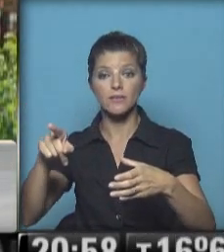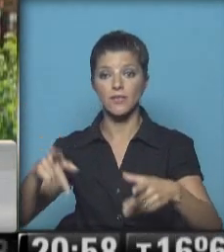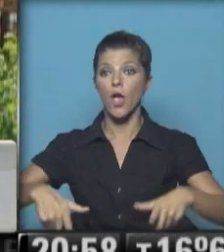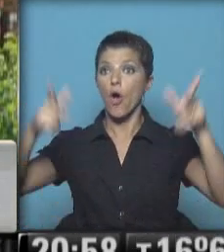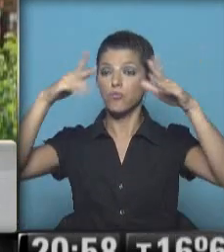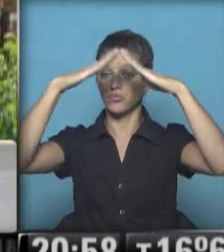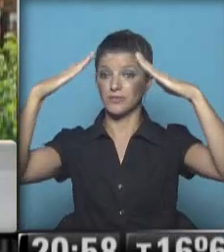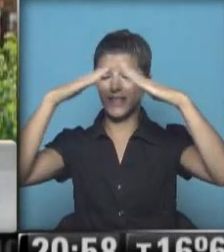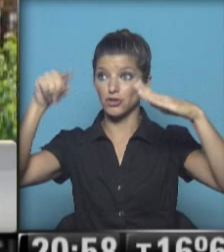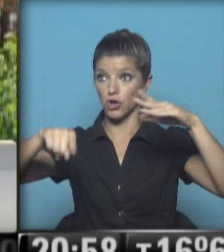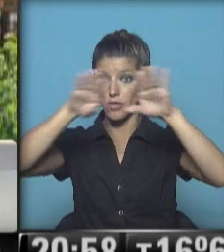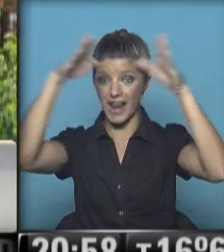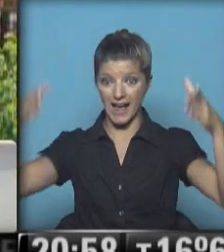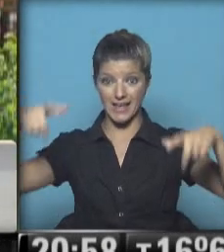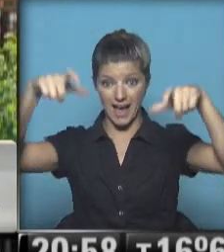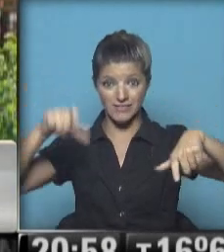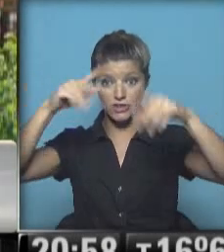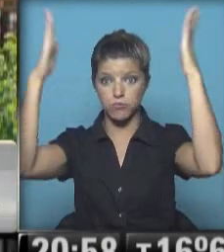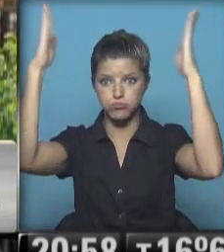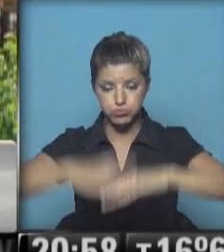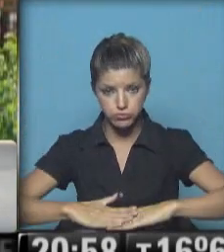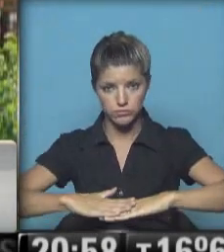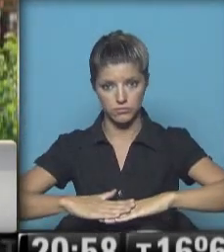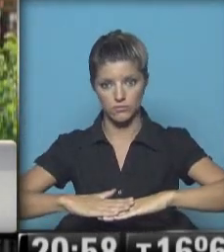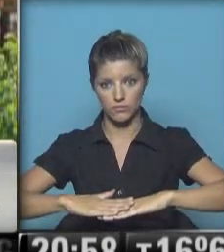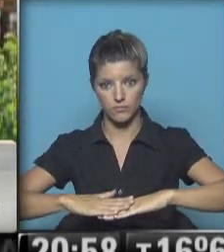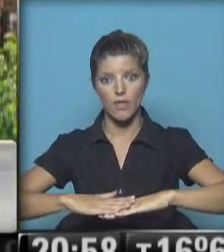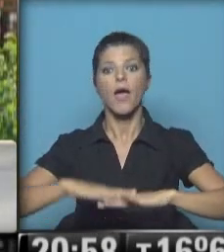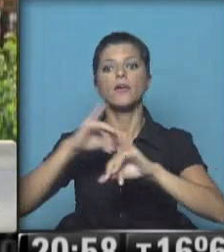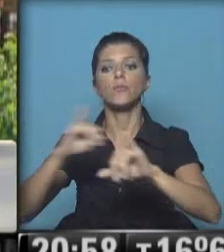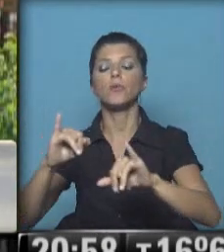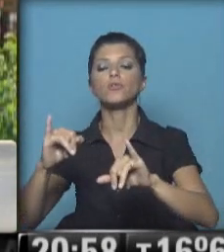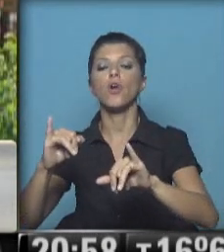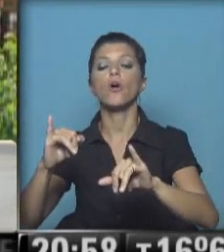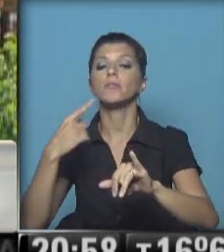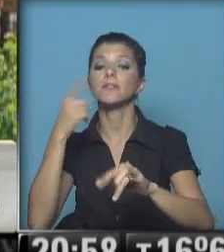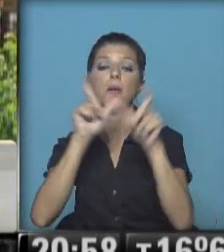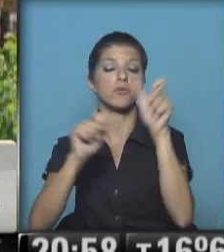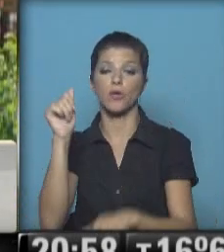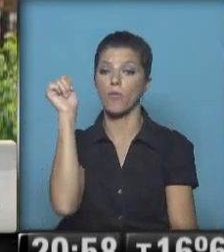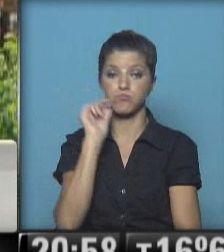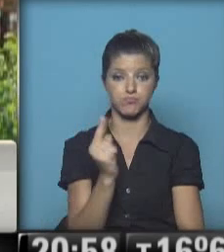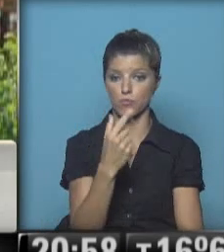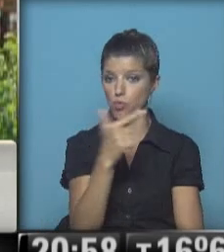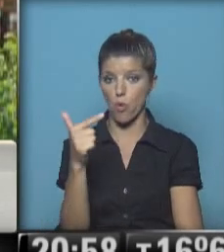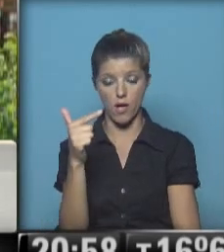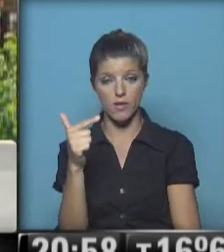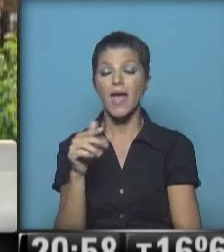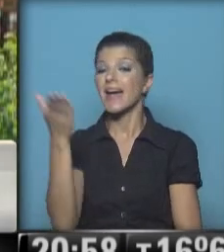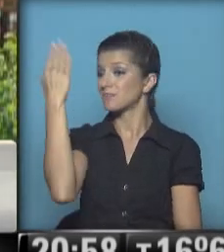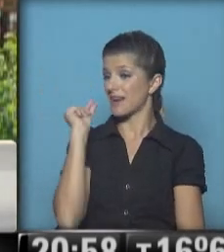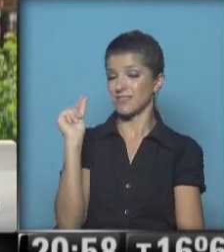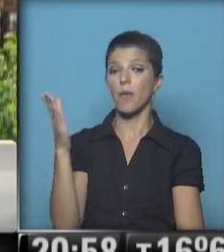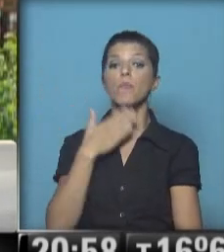del techo del microestadio de ese club. La información indica que no habría víctimas, lo acaban de indicar voceros